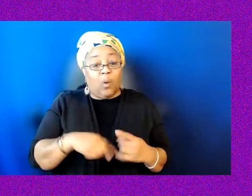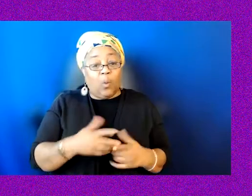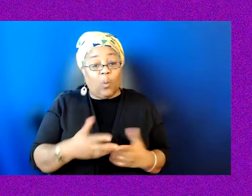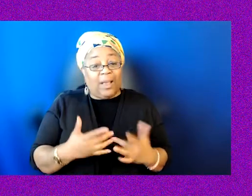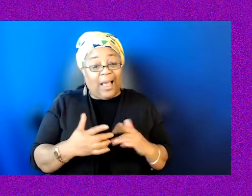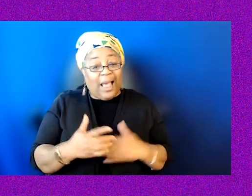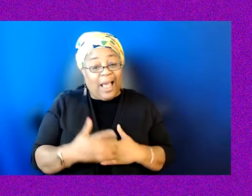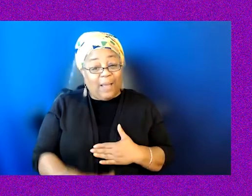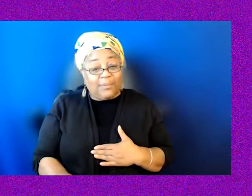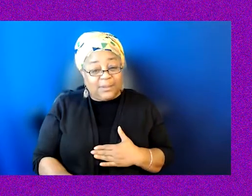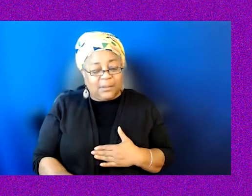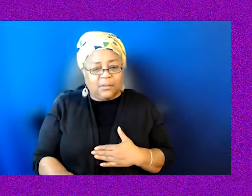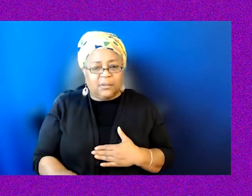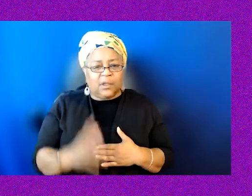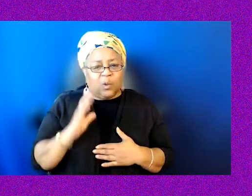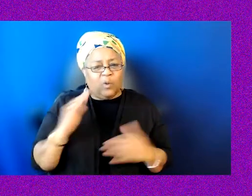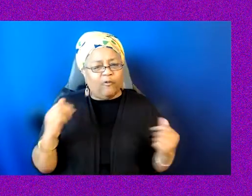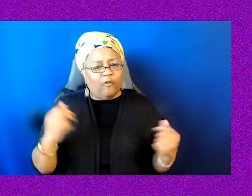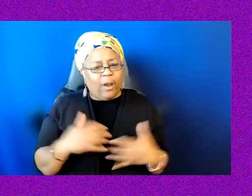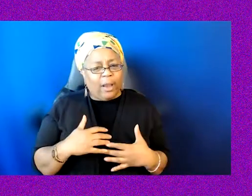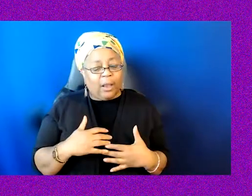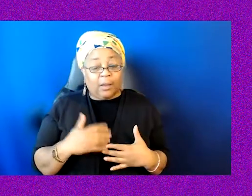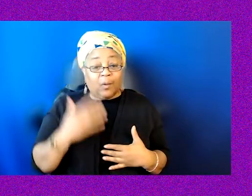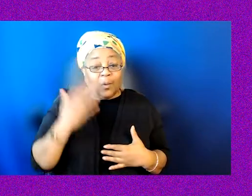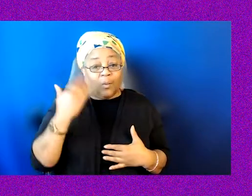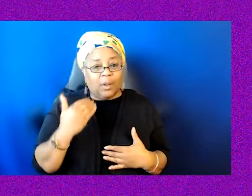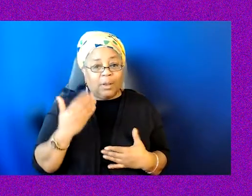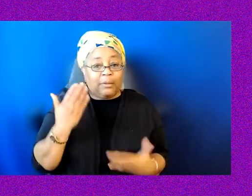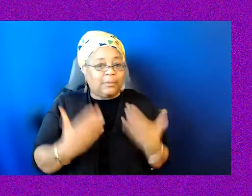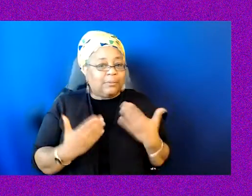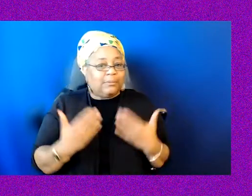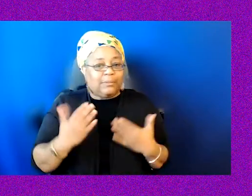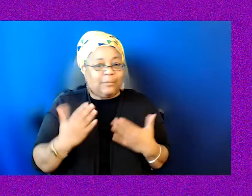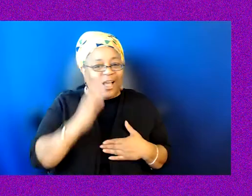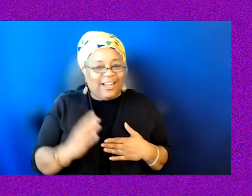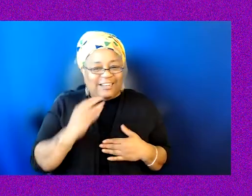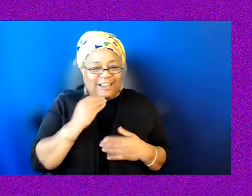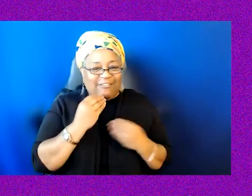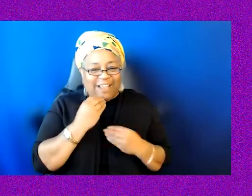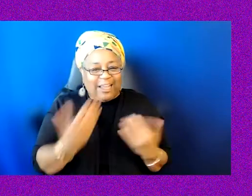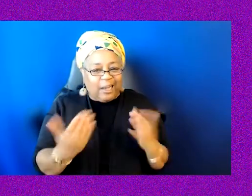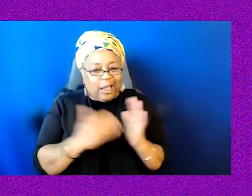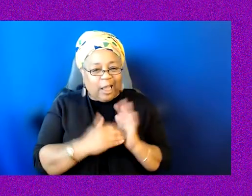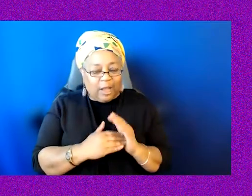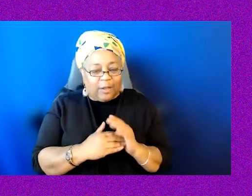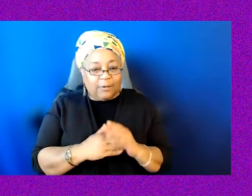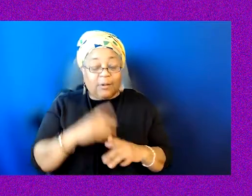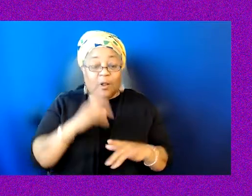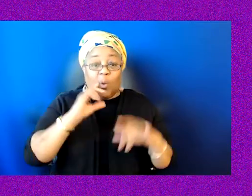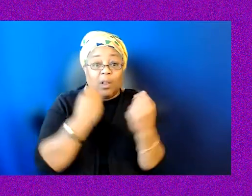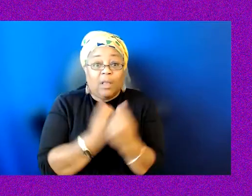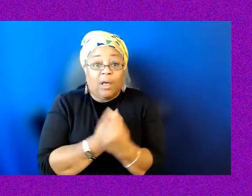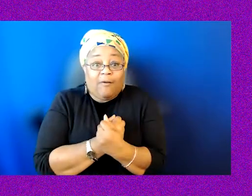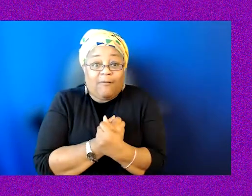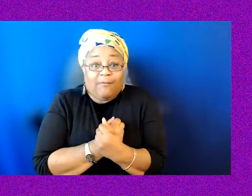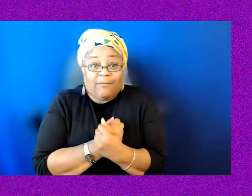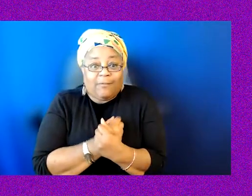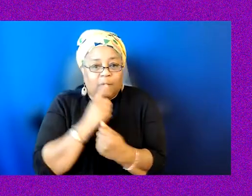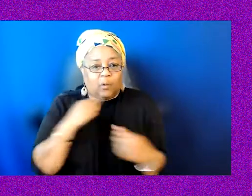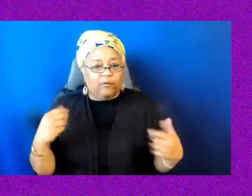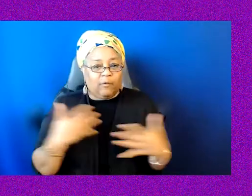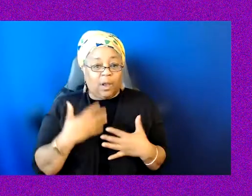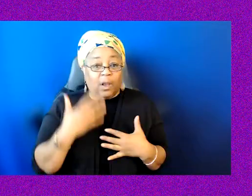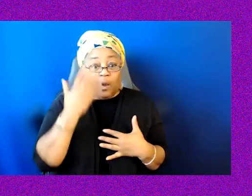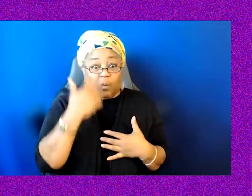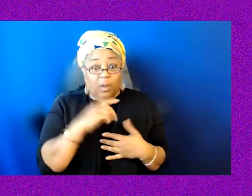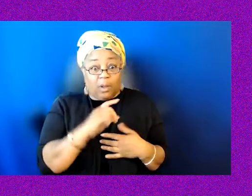Y cuando está vacío, estamos miedosos de que no vamos a volver a comer. Cuando somos amados, pensamos que el amor